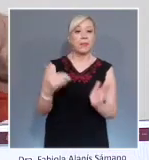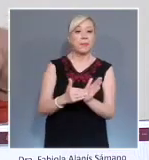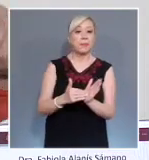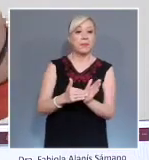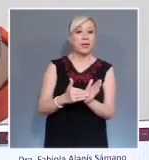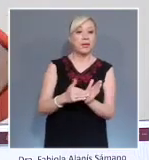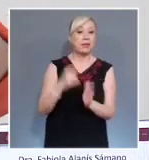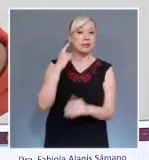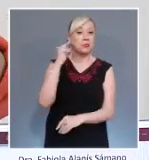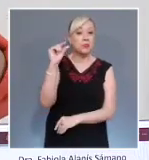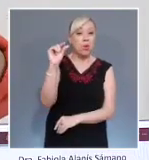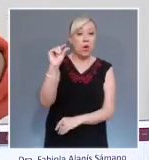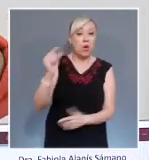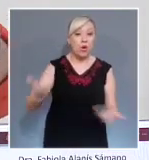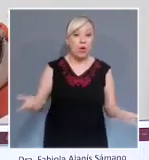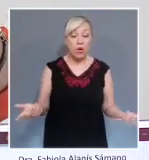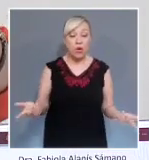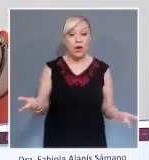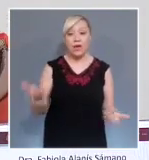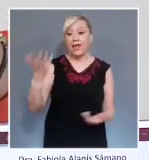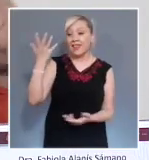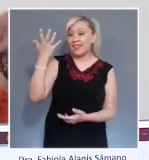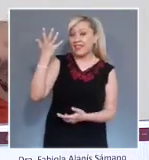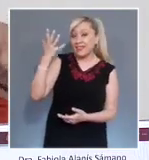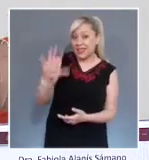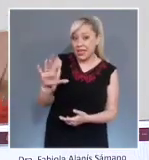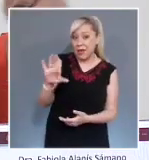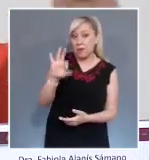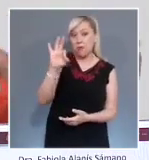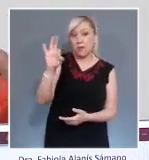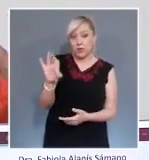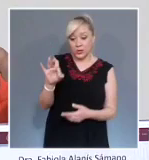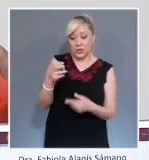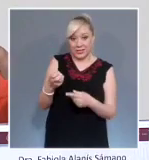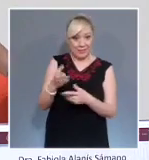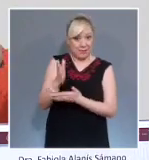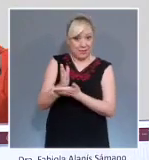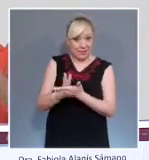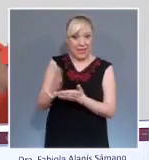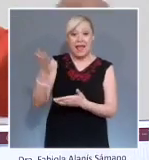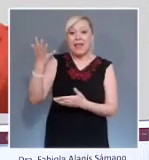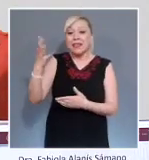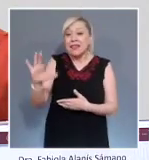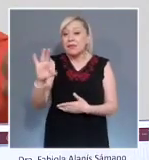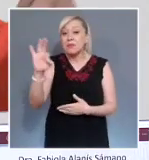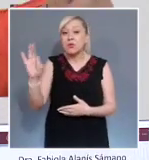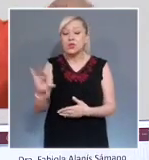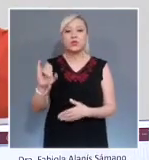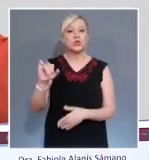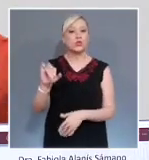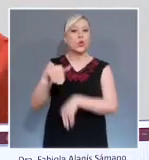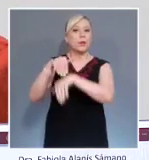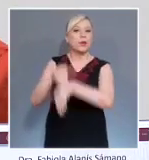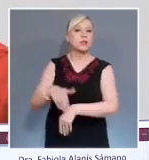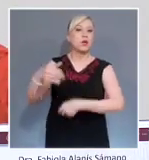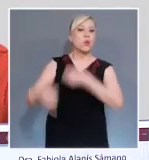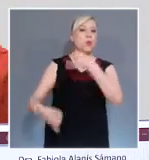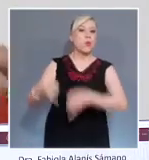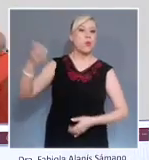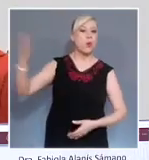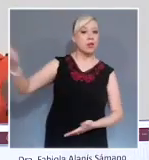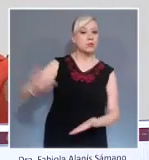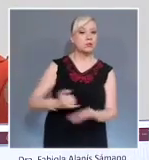apenas el 10% cumplimenta la indicación del juez durante el informe destacó que Guanajuato